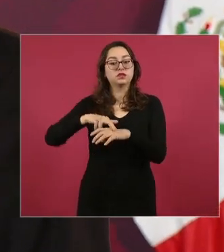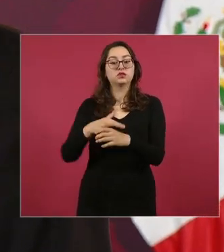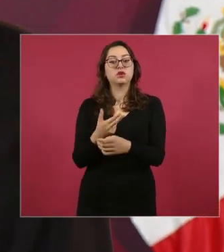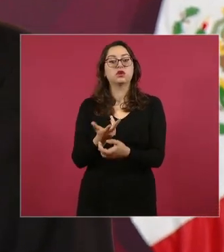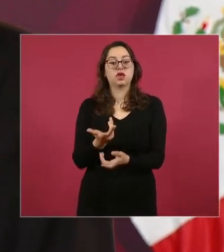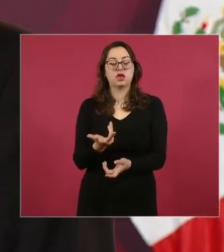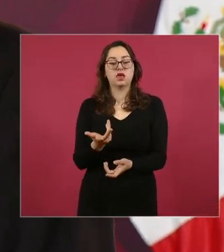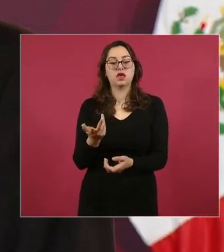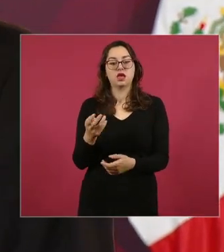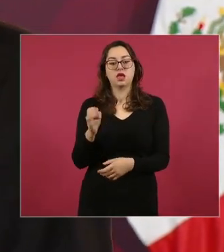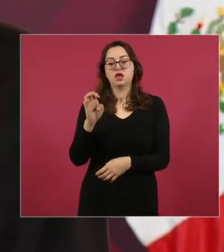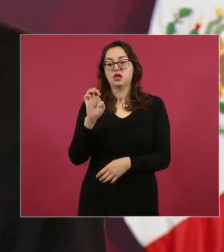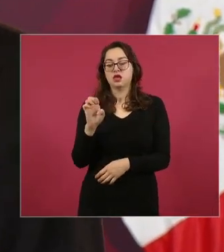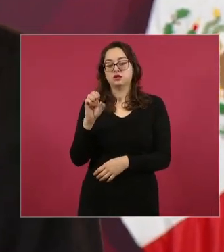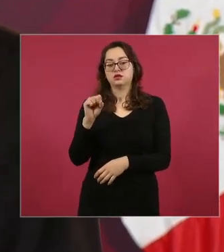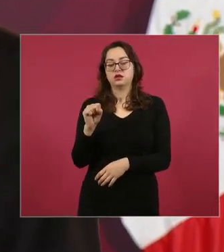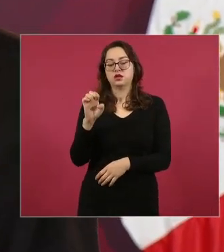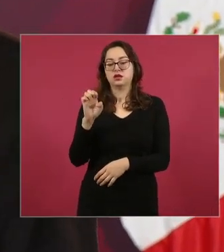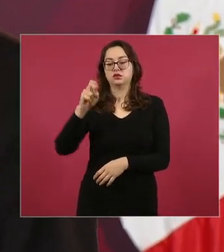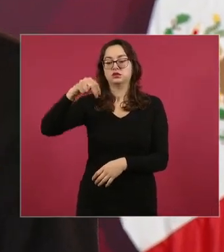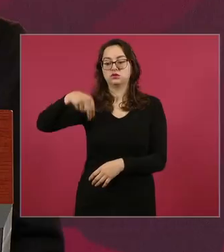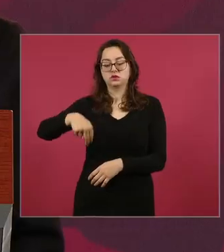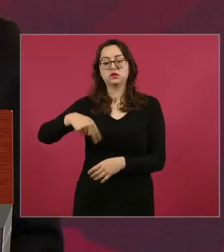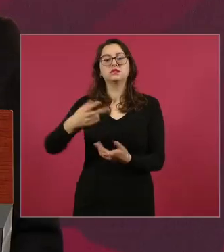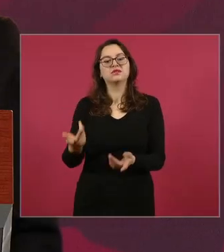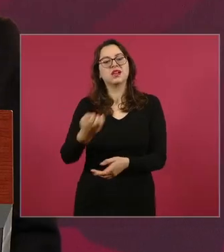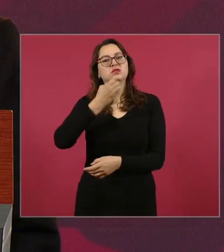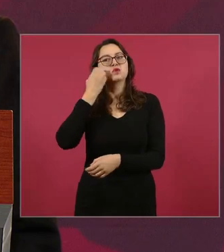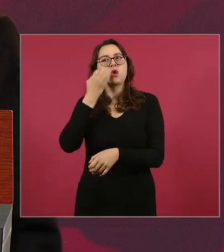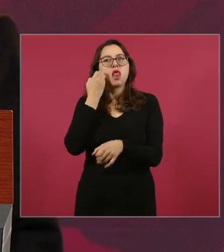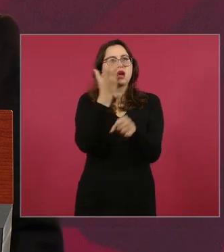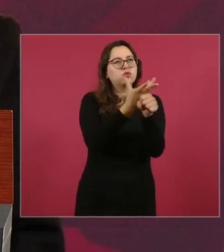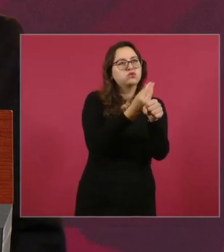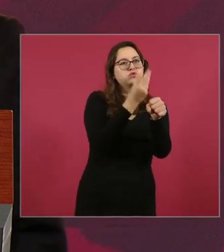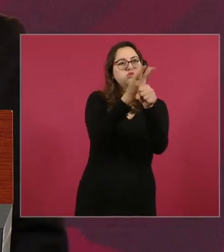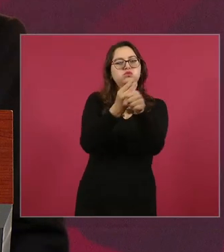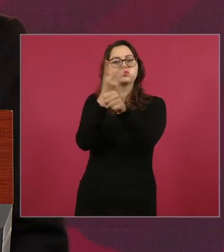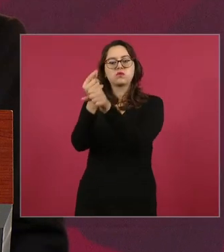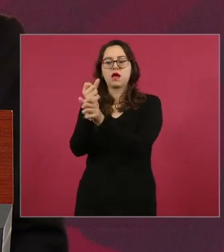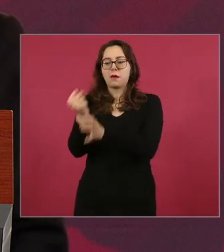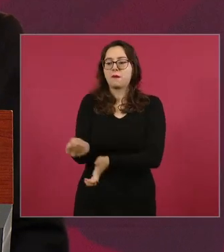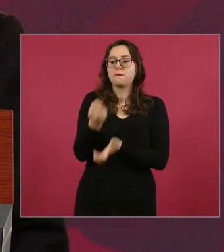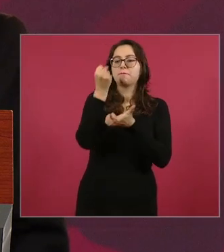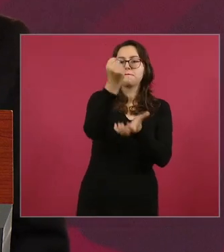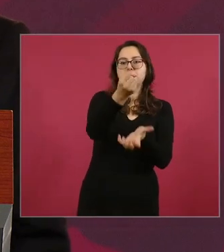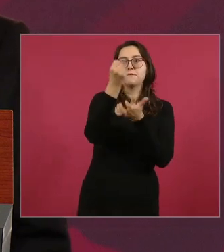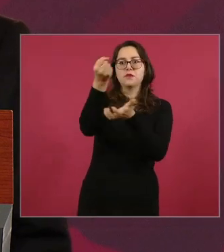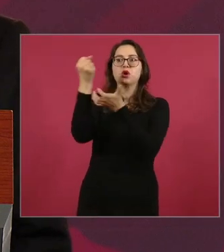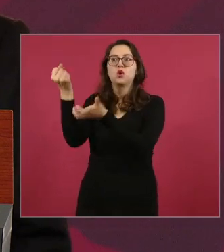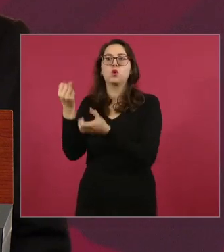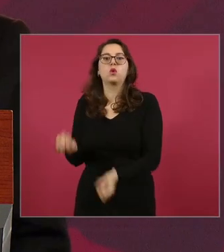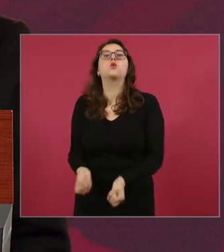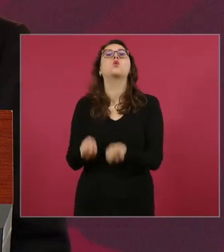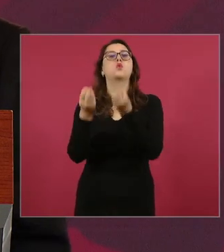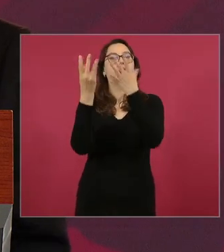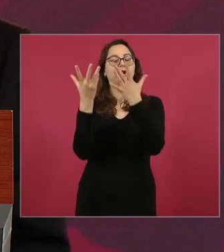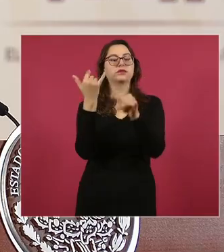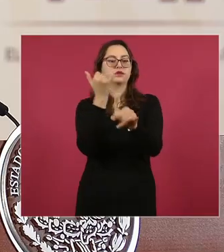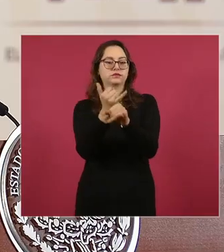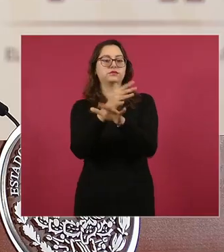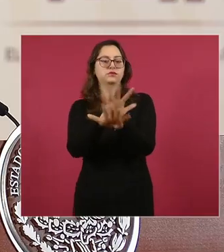Es Nuestra, va a informar cuántas escuelas han recibido presupuesto para